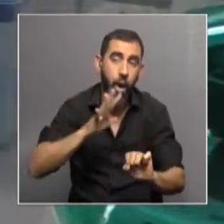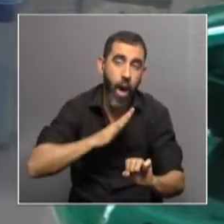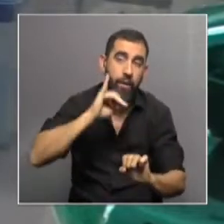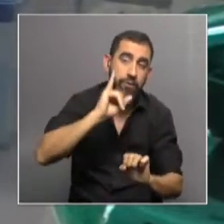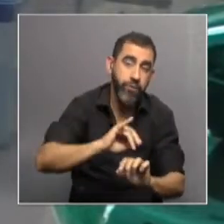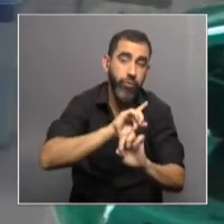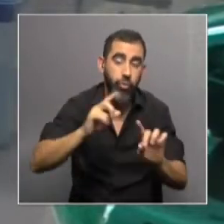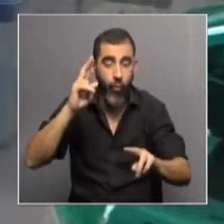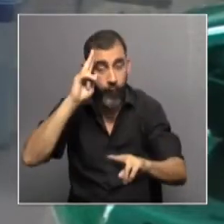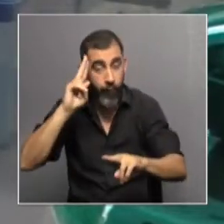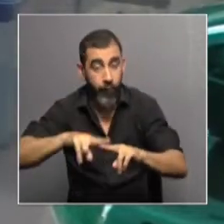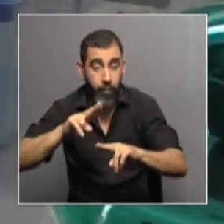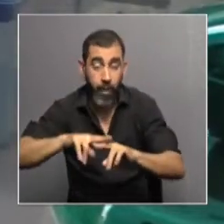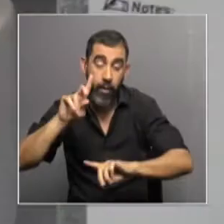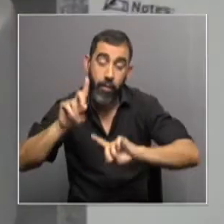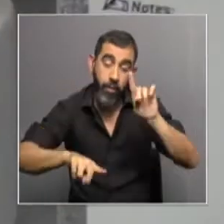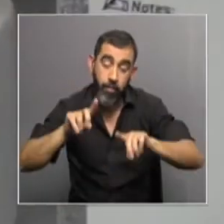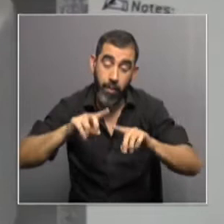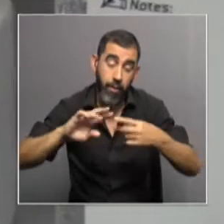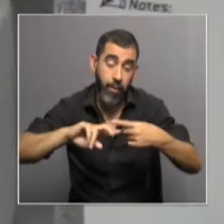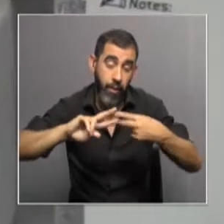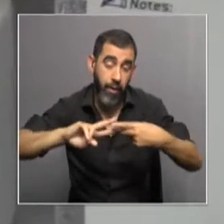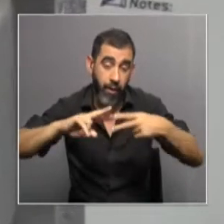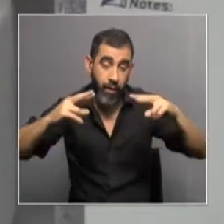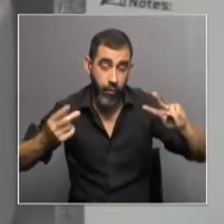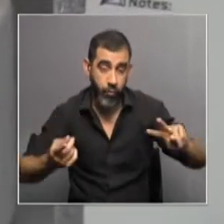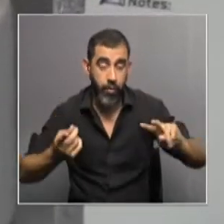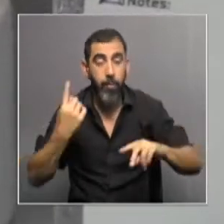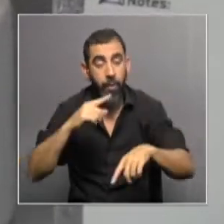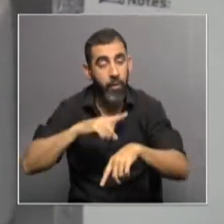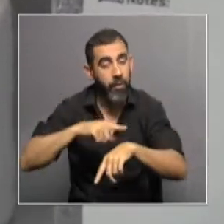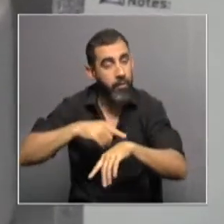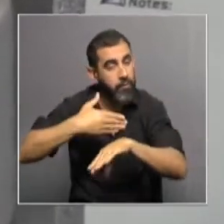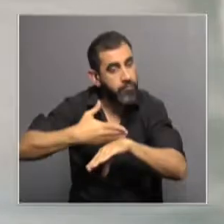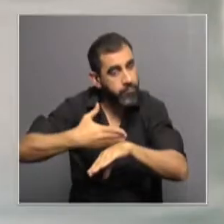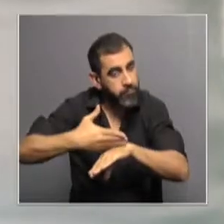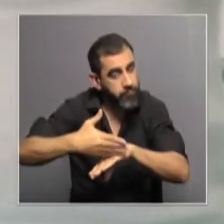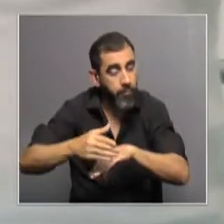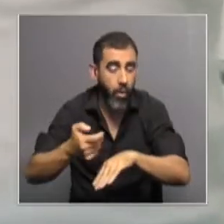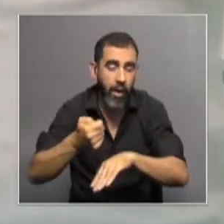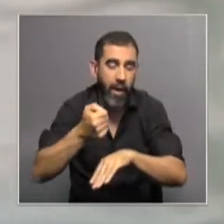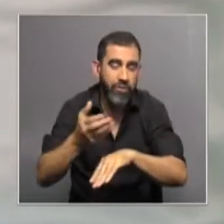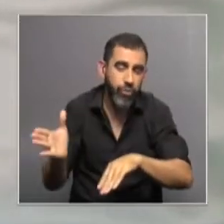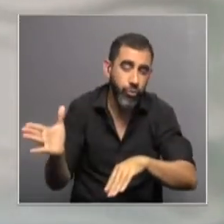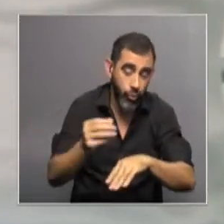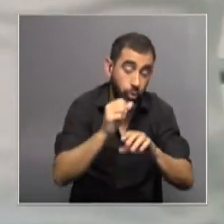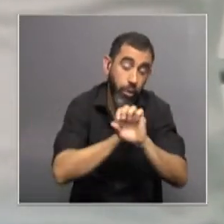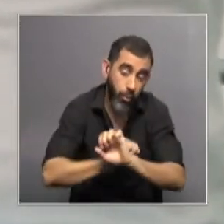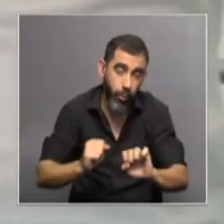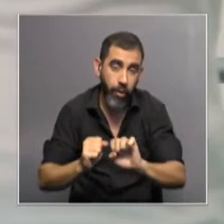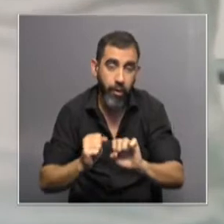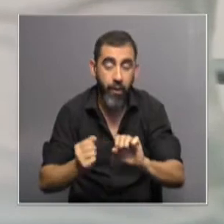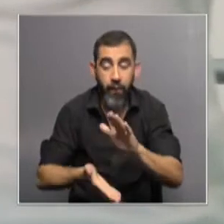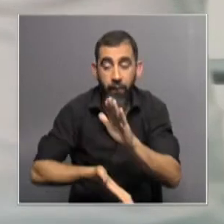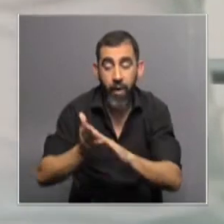un principio con determinación genética creo que con el paso del tiempo vamos a ir casi todos los que podamos de alguna manera sea